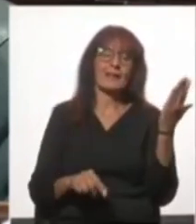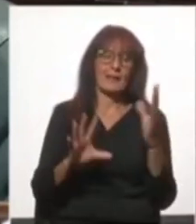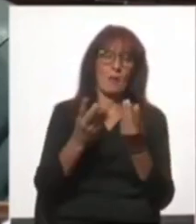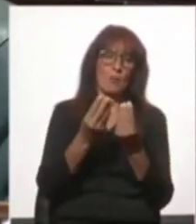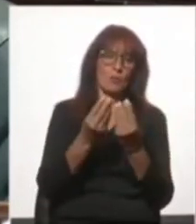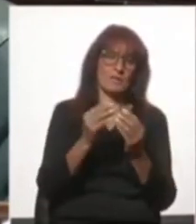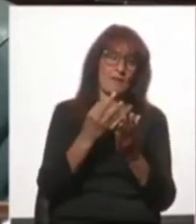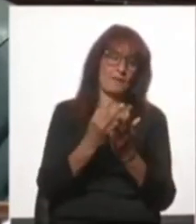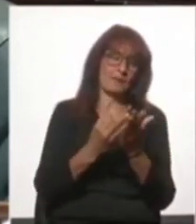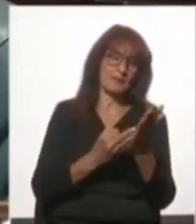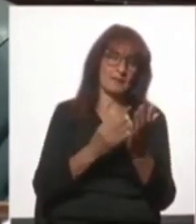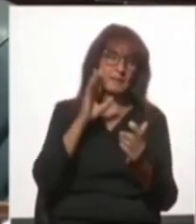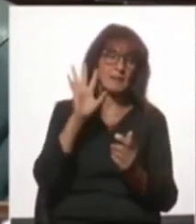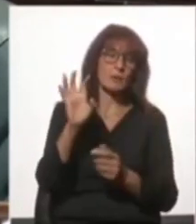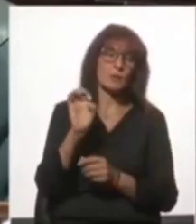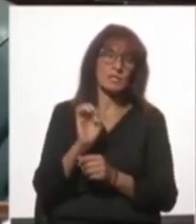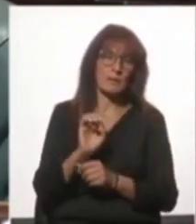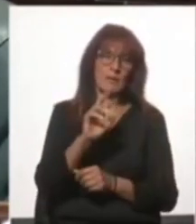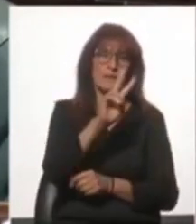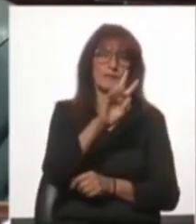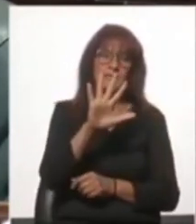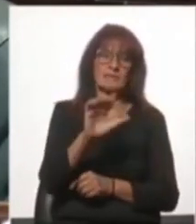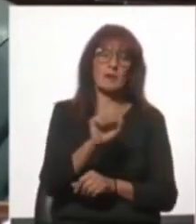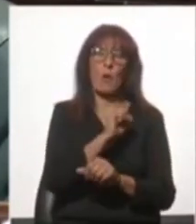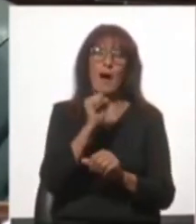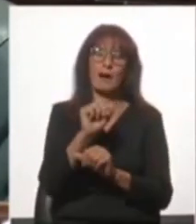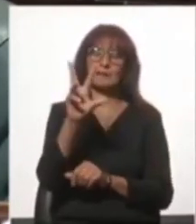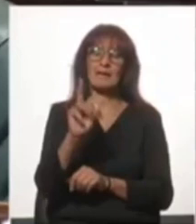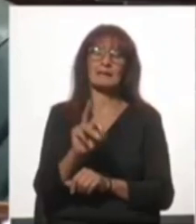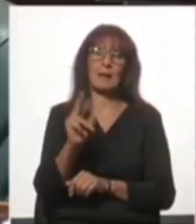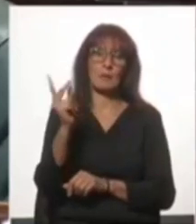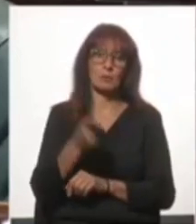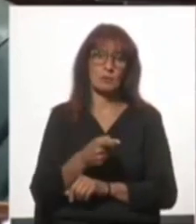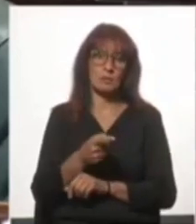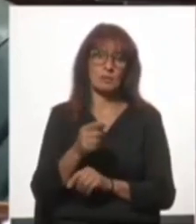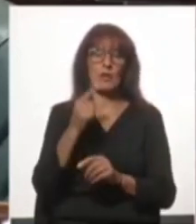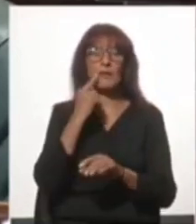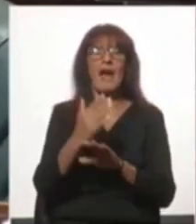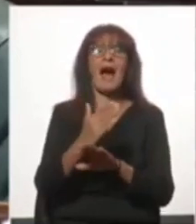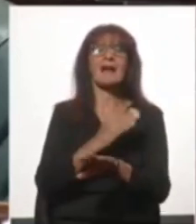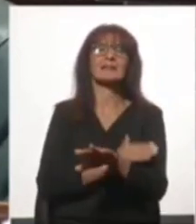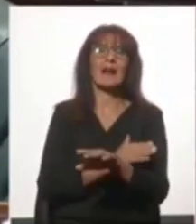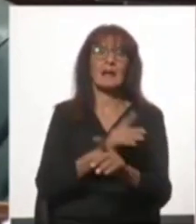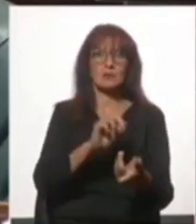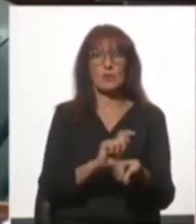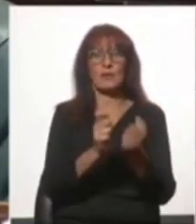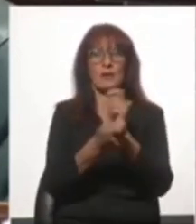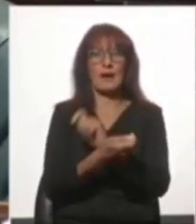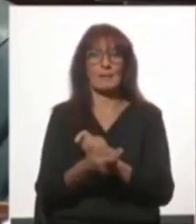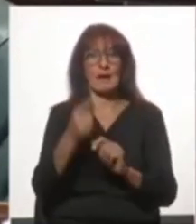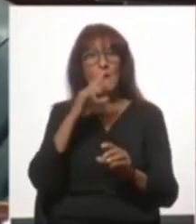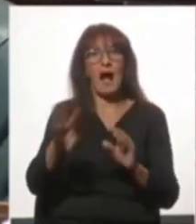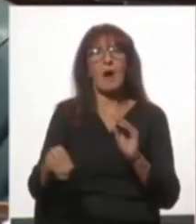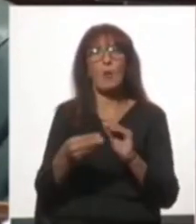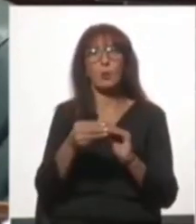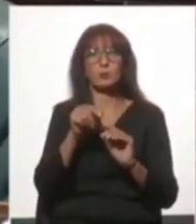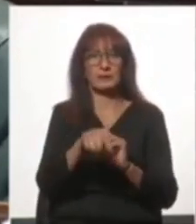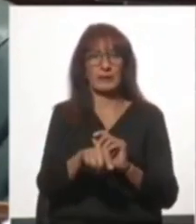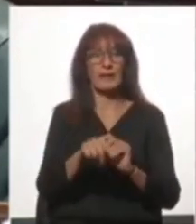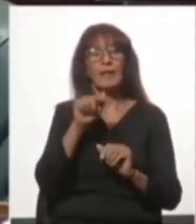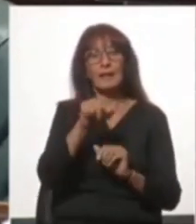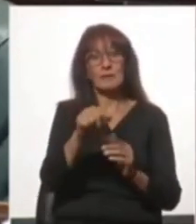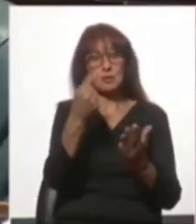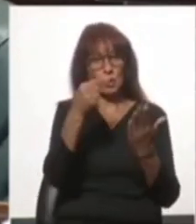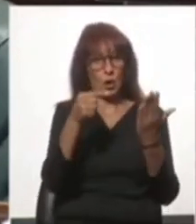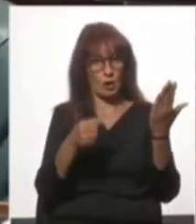en todos estos años, de 25-30% de atraso cambiario, de desajuste cambiario, y eso